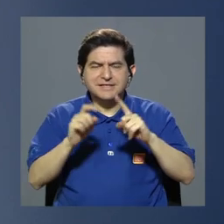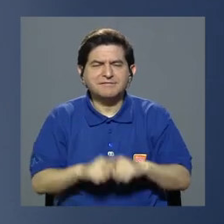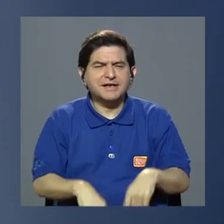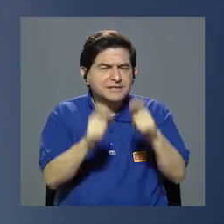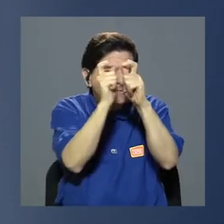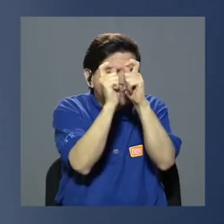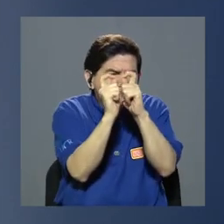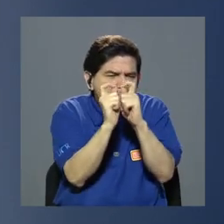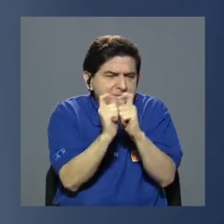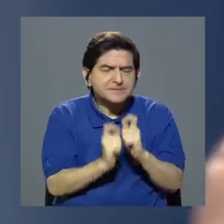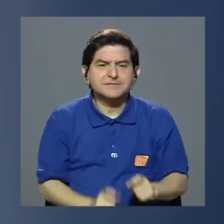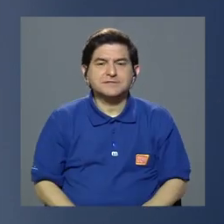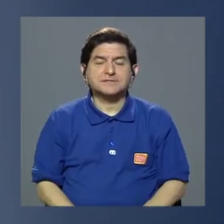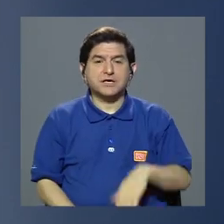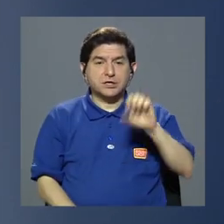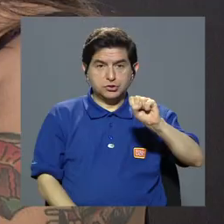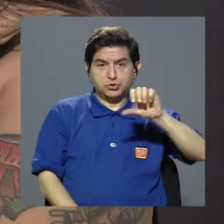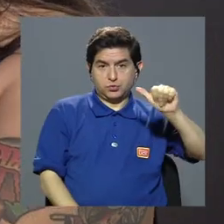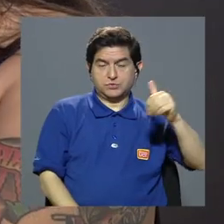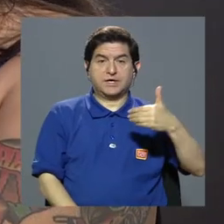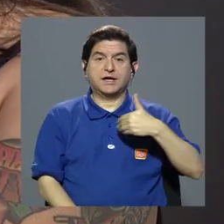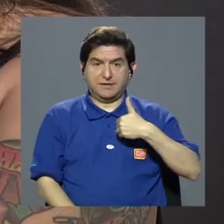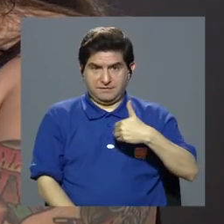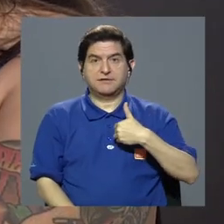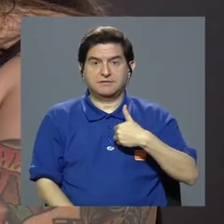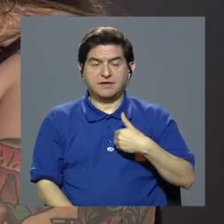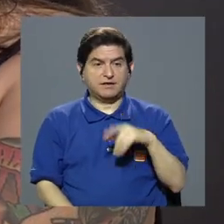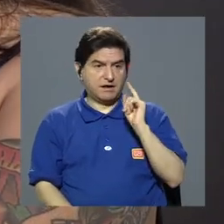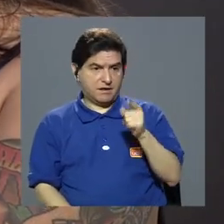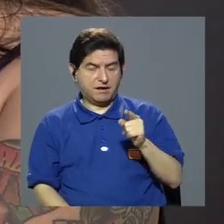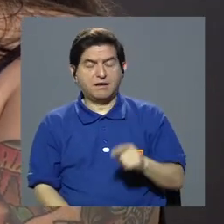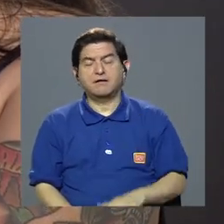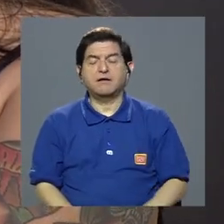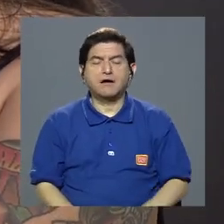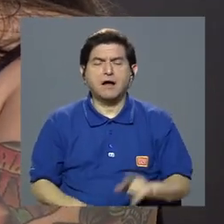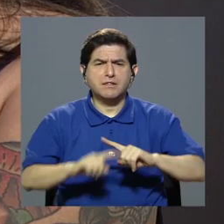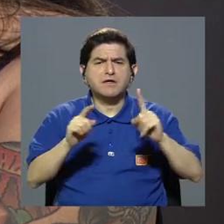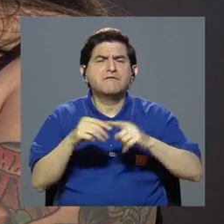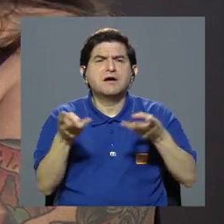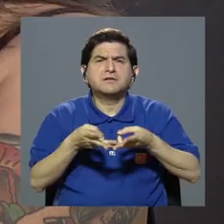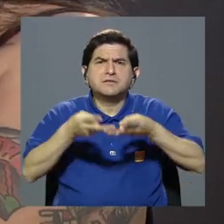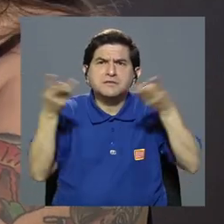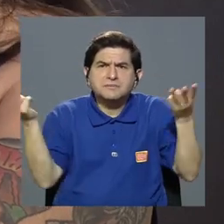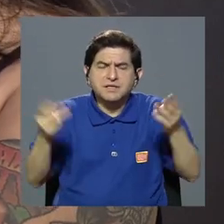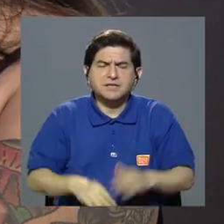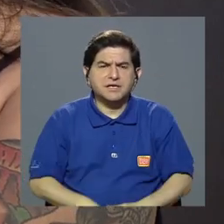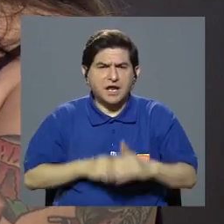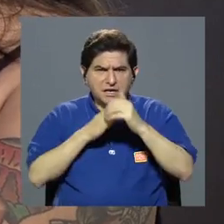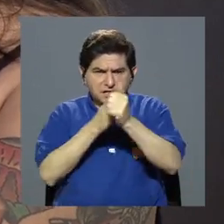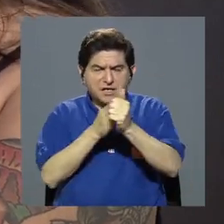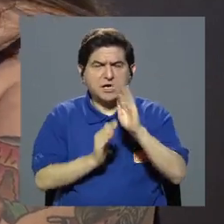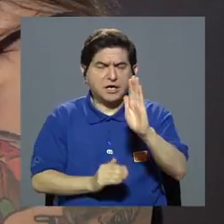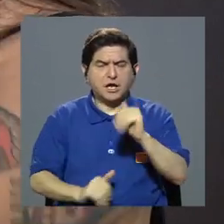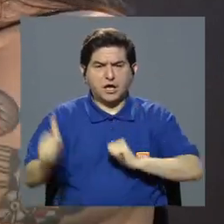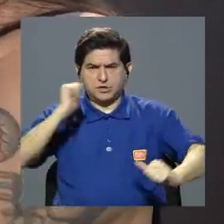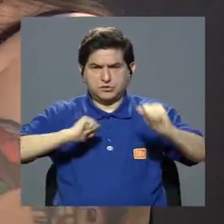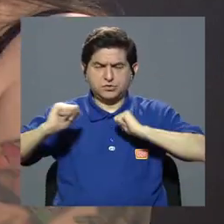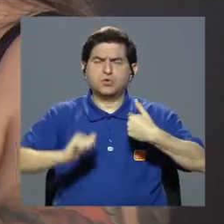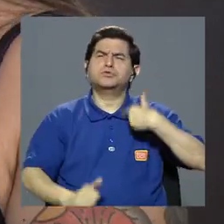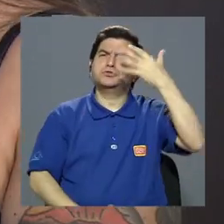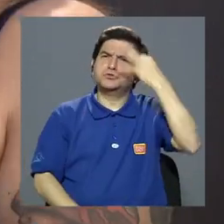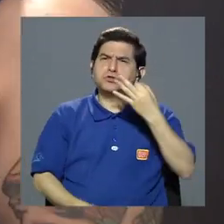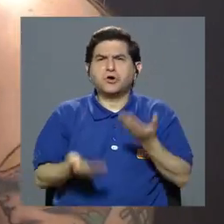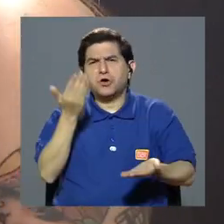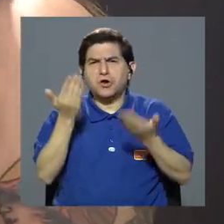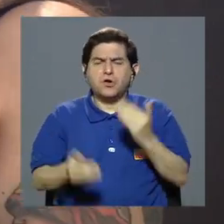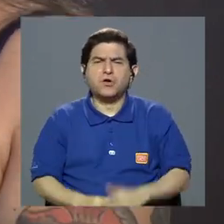son bastante meticulosos verdad susana tiene susana tiene un una serie de insumos digamos para alguien también desde su actuación